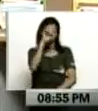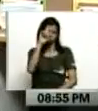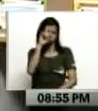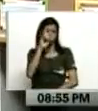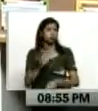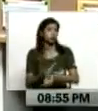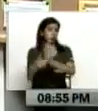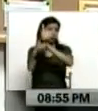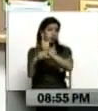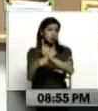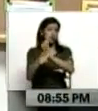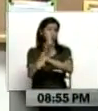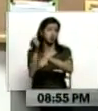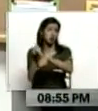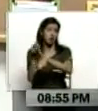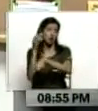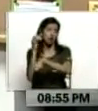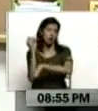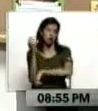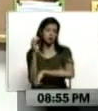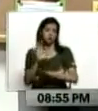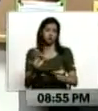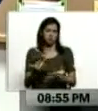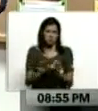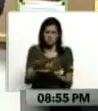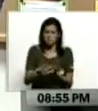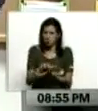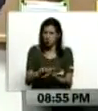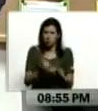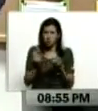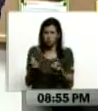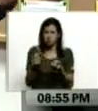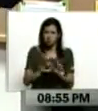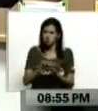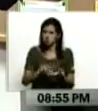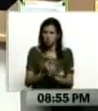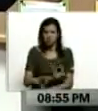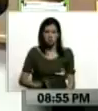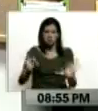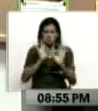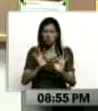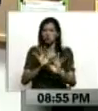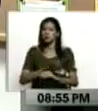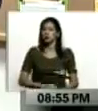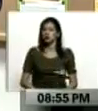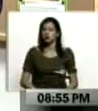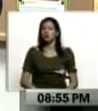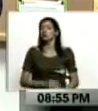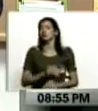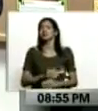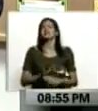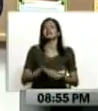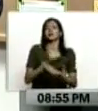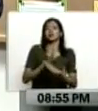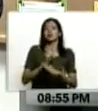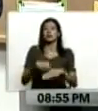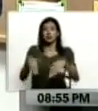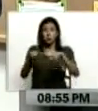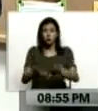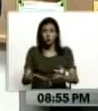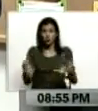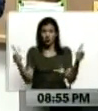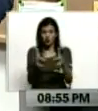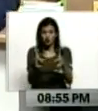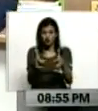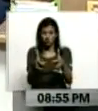diosdado dirigimos la asamblea nacional nunca hubo esos rollos al contrario no no